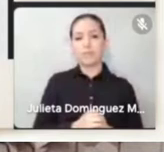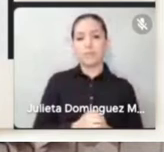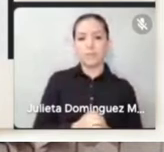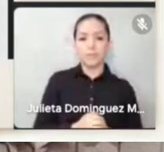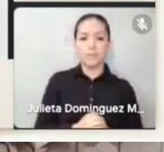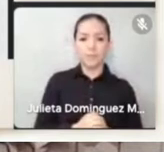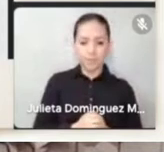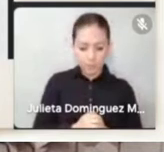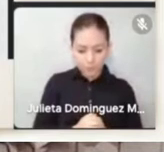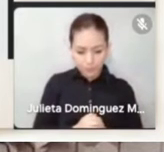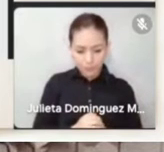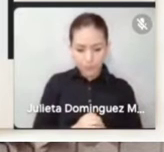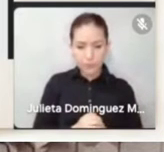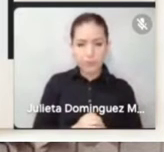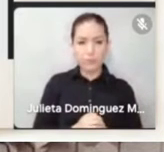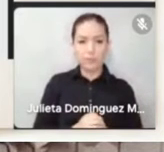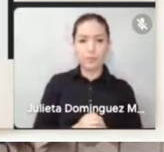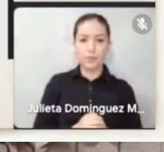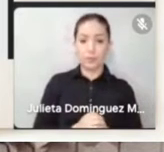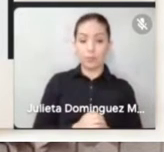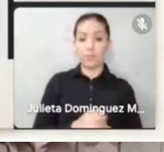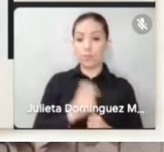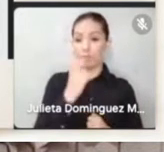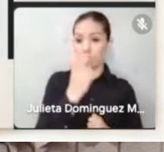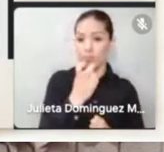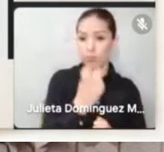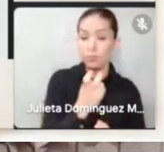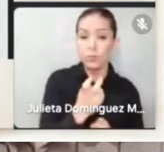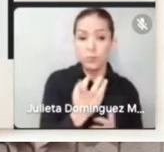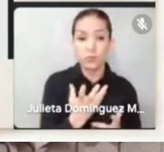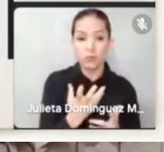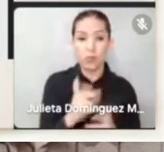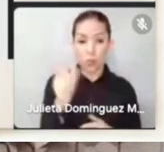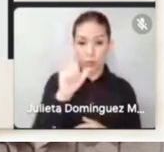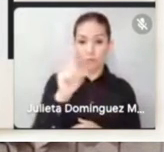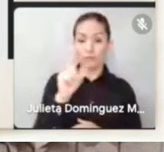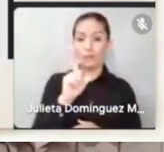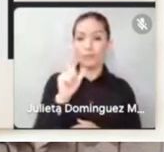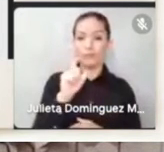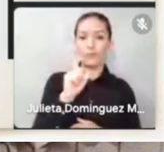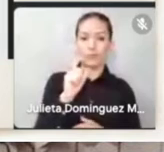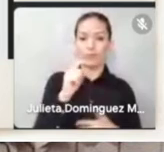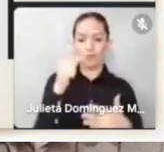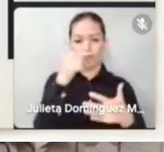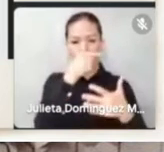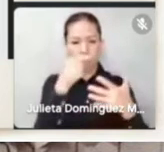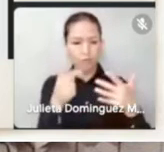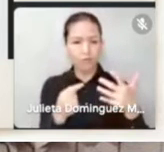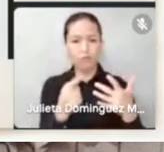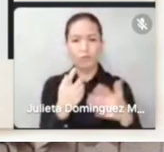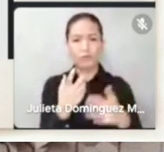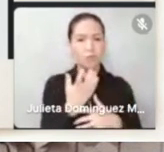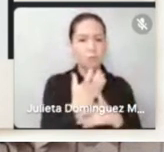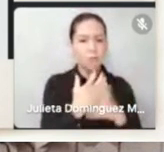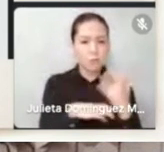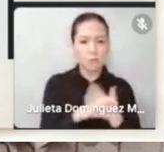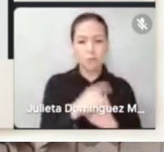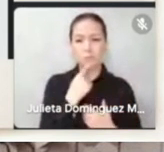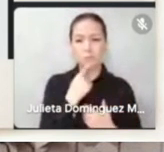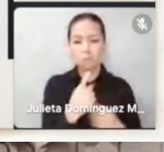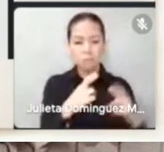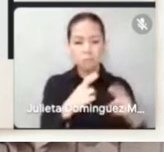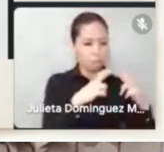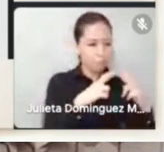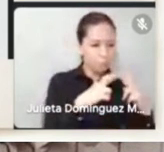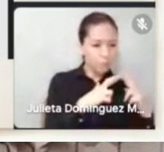nulidad alegada. Lo anterior es así, toda vez que la utilización de los términos que cuentan con una connotación